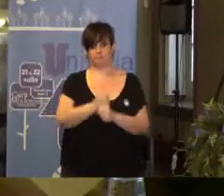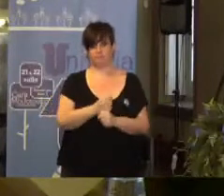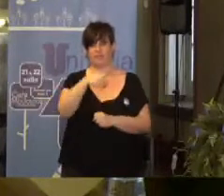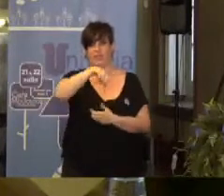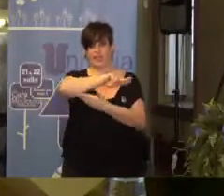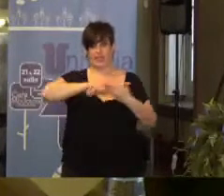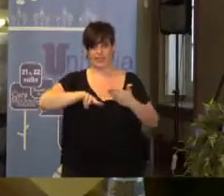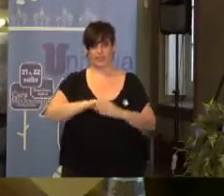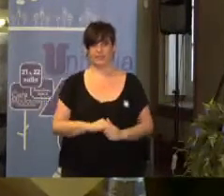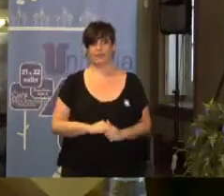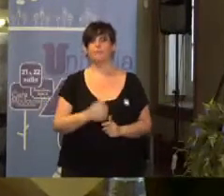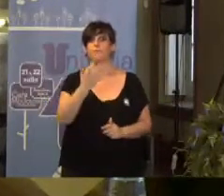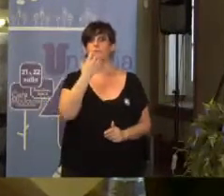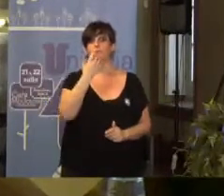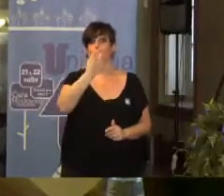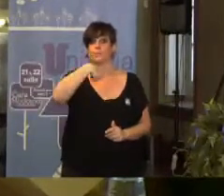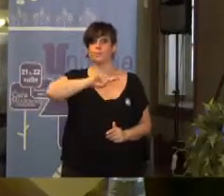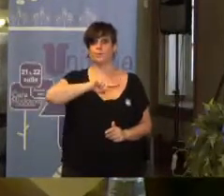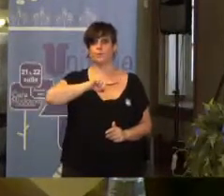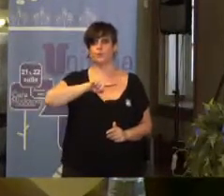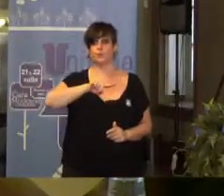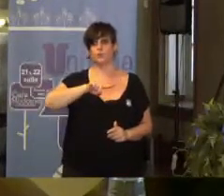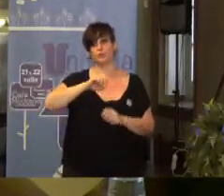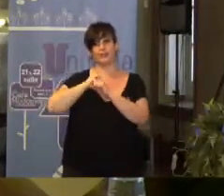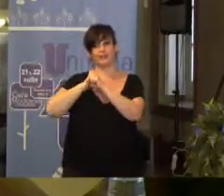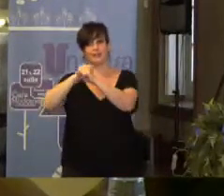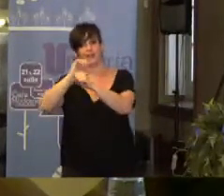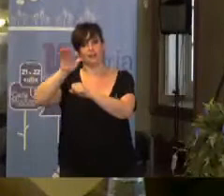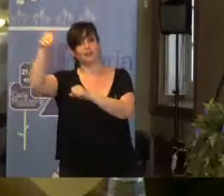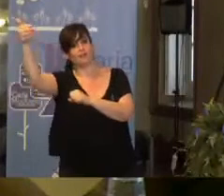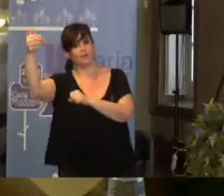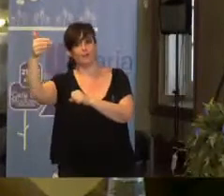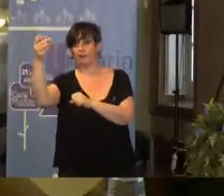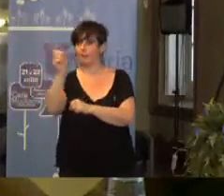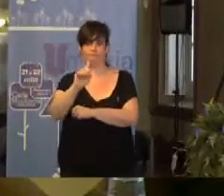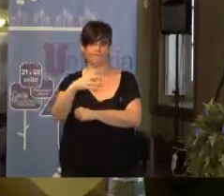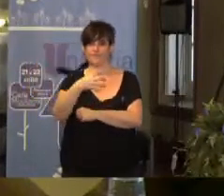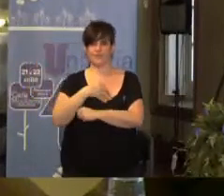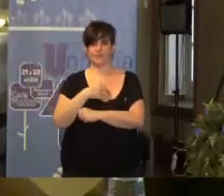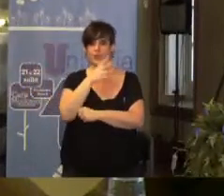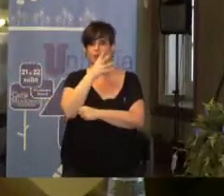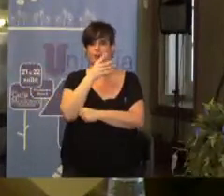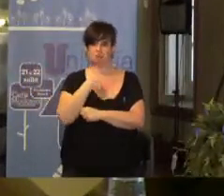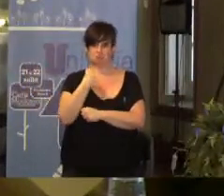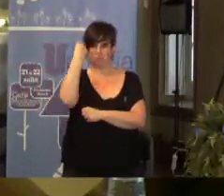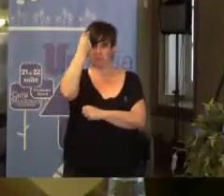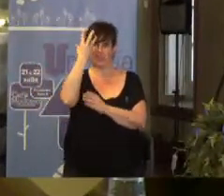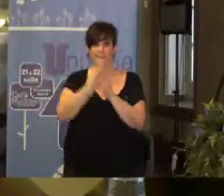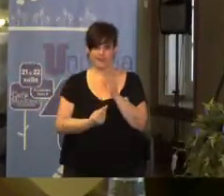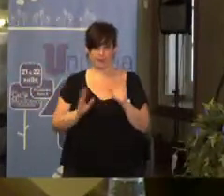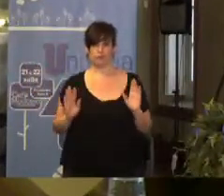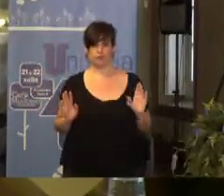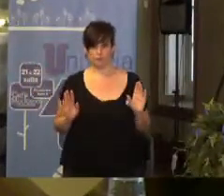estar atados a ataduras externas, porque creo que é un erro e creo